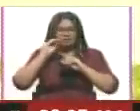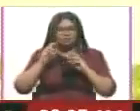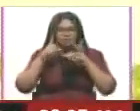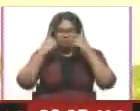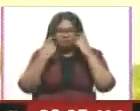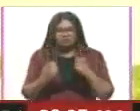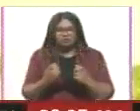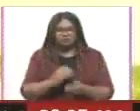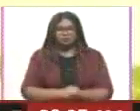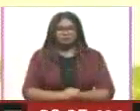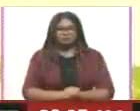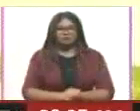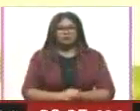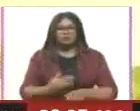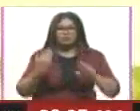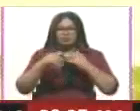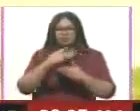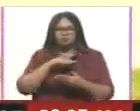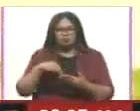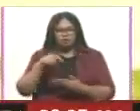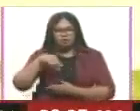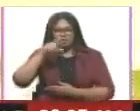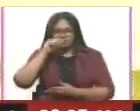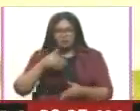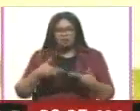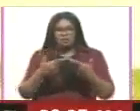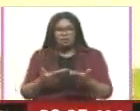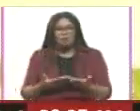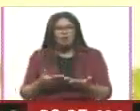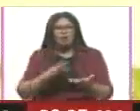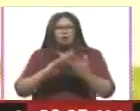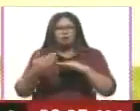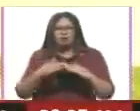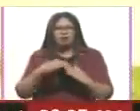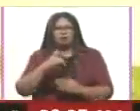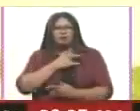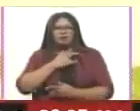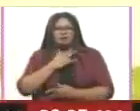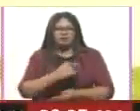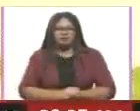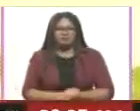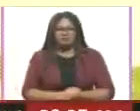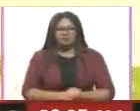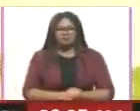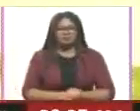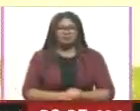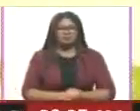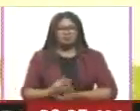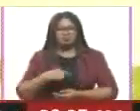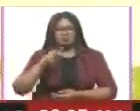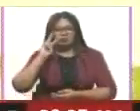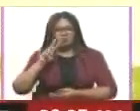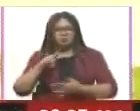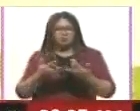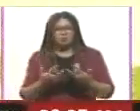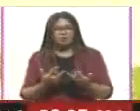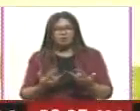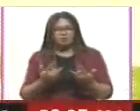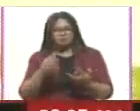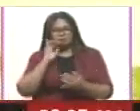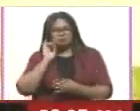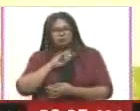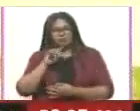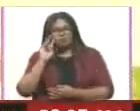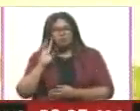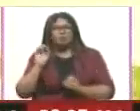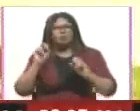profesionales. Ese fue el mensaje que nosotros este año llevamos a la Bienal de Venecia y fue muy bien recibido. ¿Qué tal nosotros la receptividad? Pudimos tener la